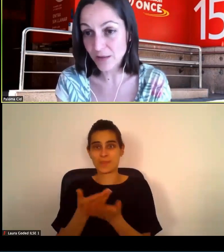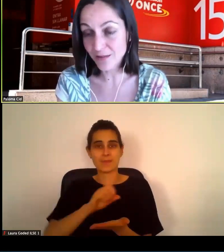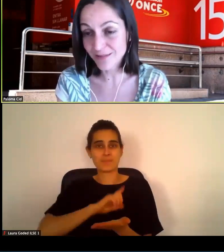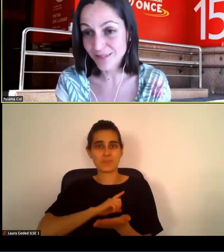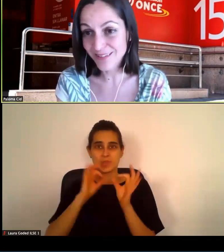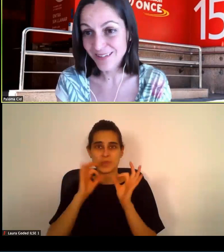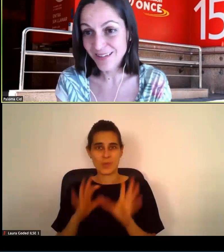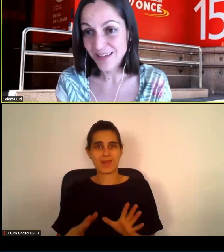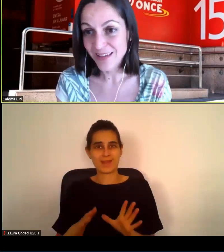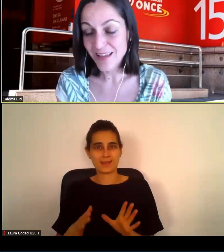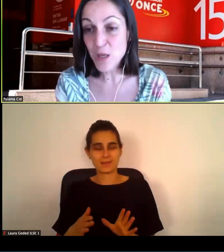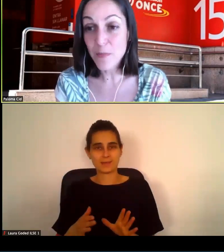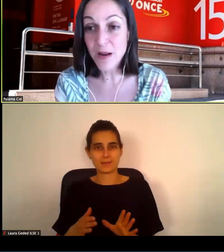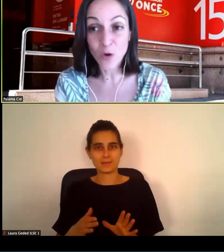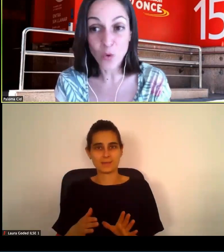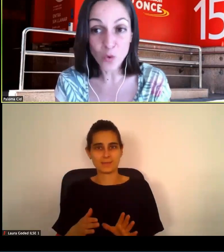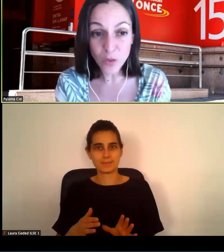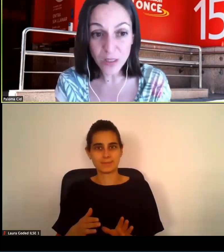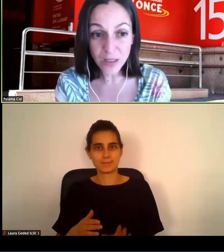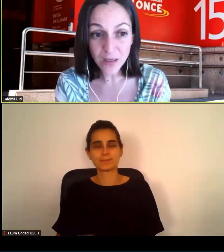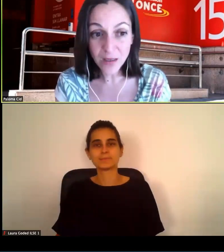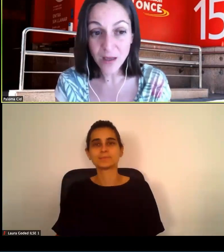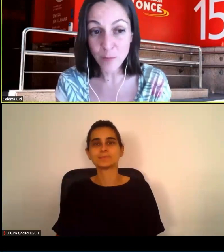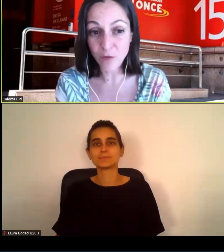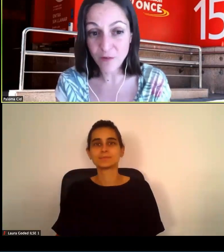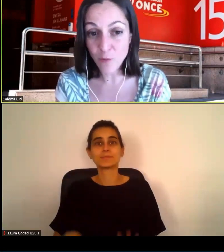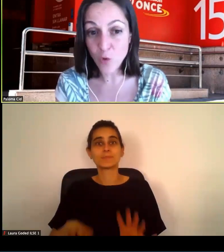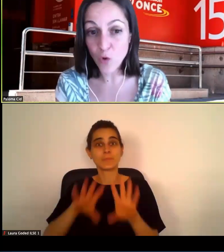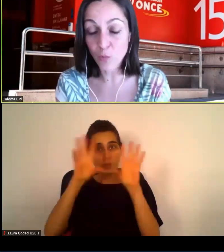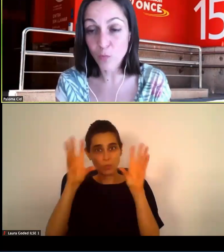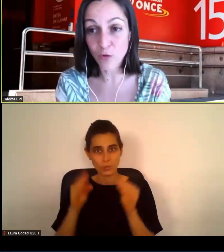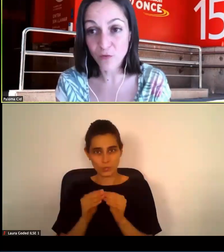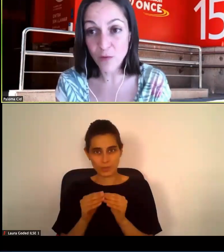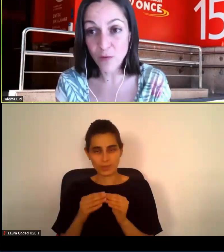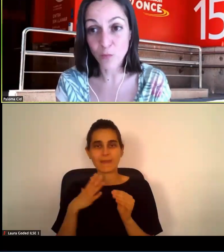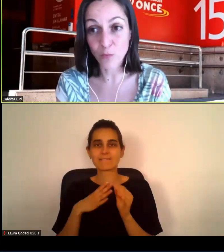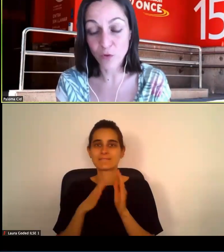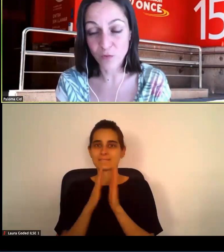seguramente. Y para concluir, que por favor,